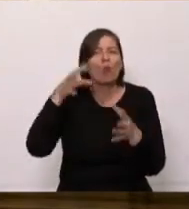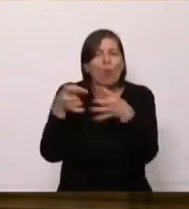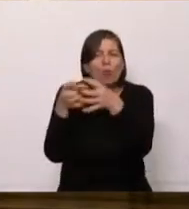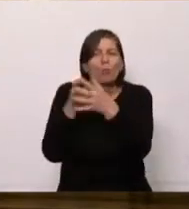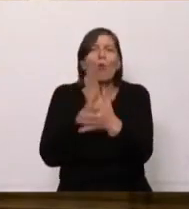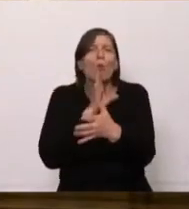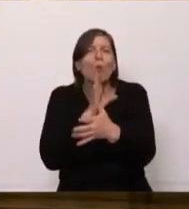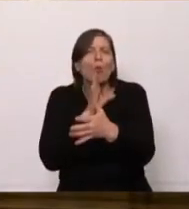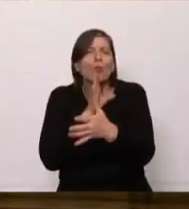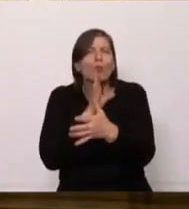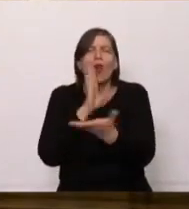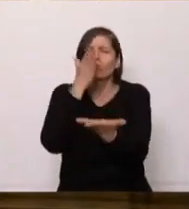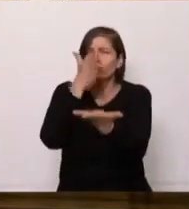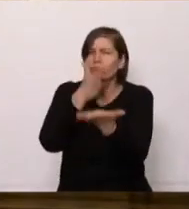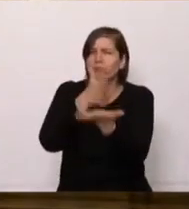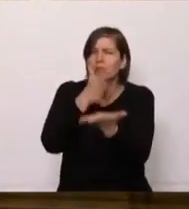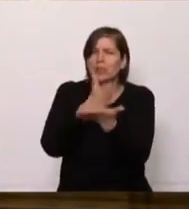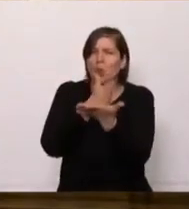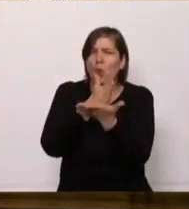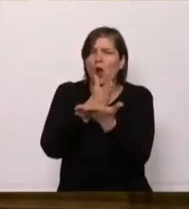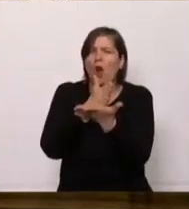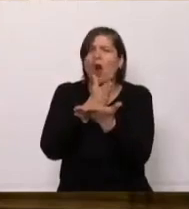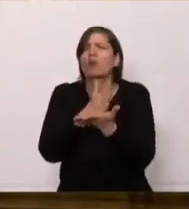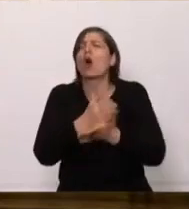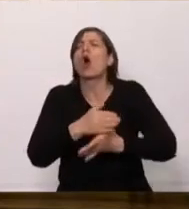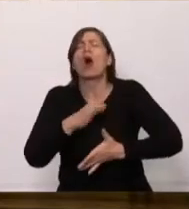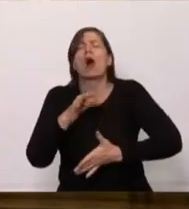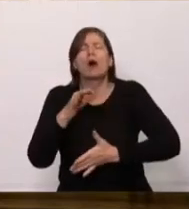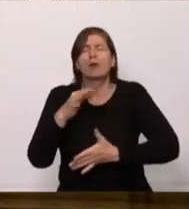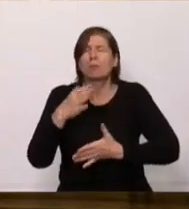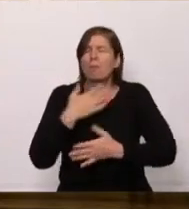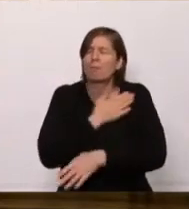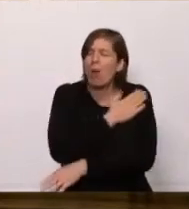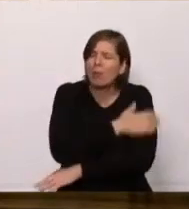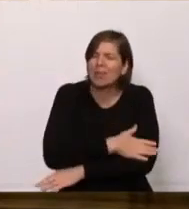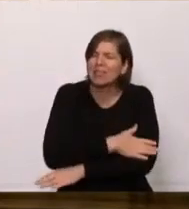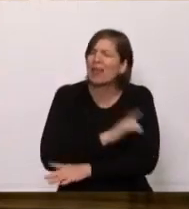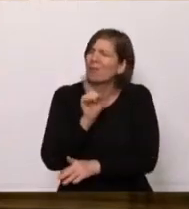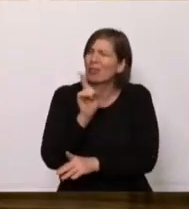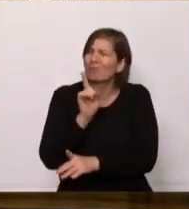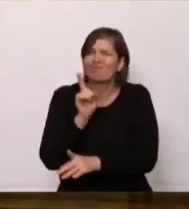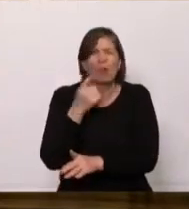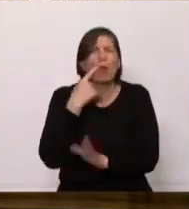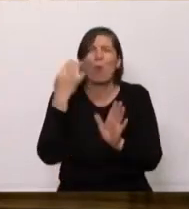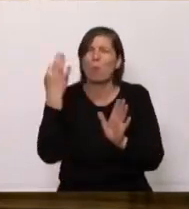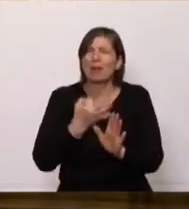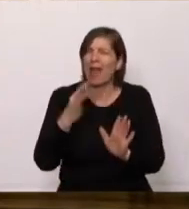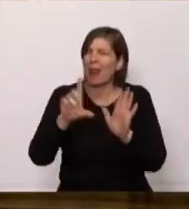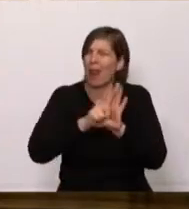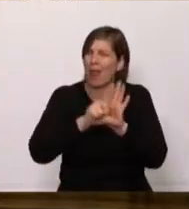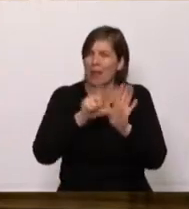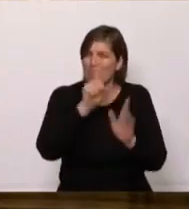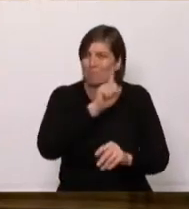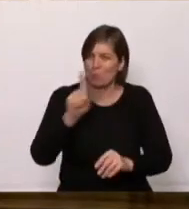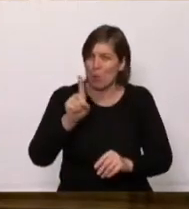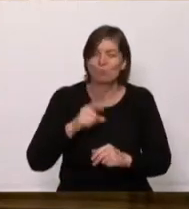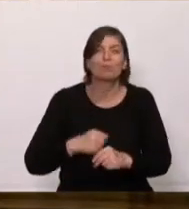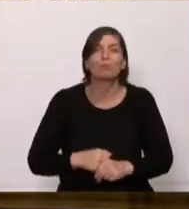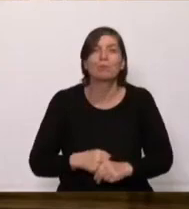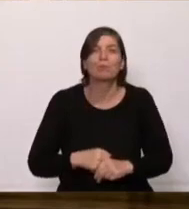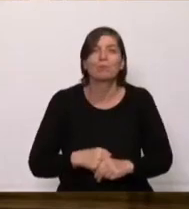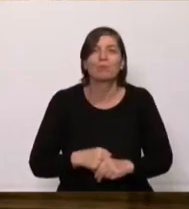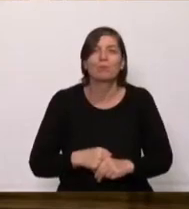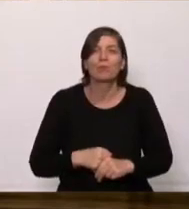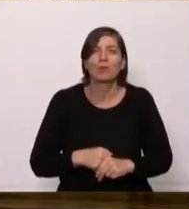que aparentaba rigor y austeridad, pero eludían en general el cumplimiento de la ley.